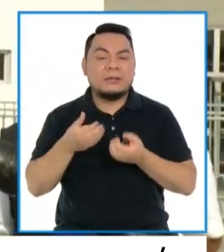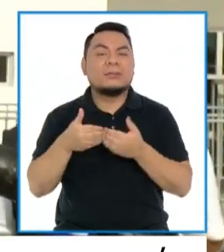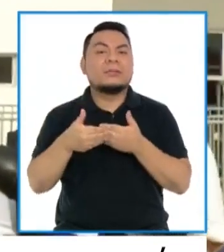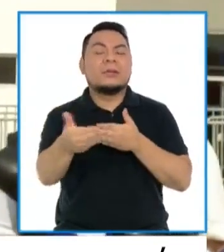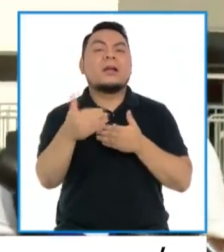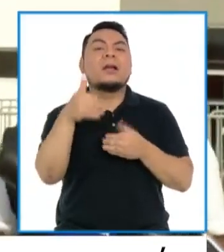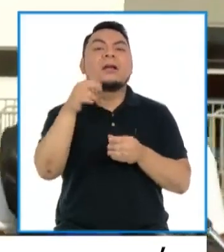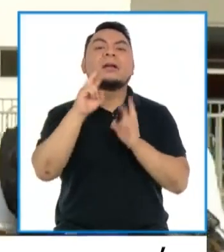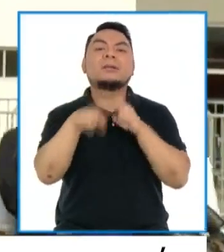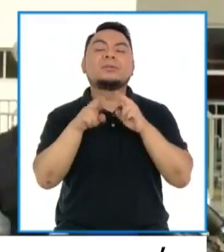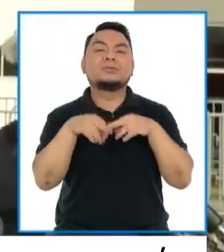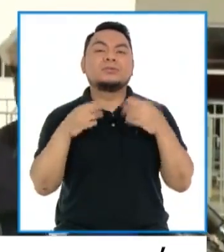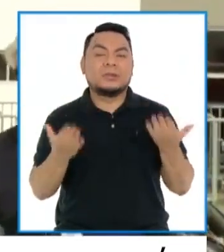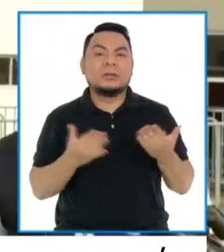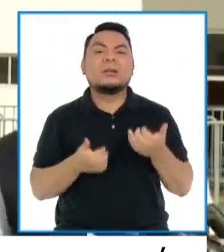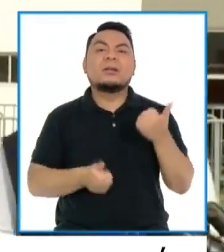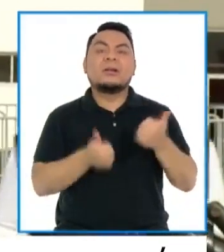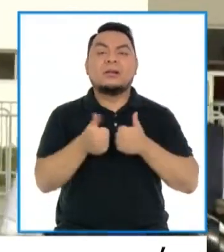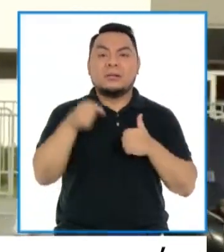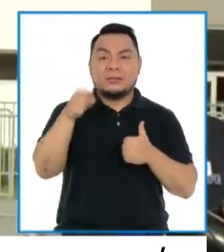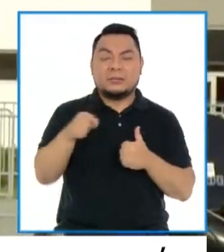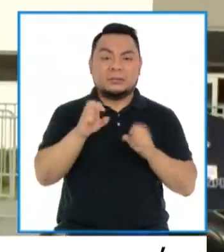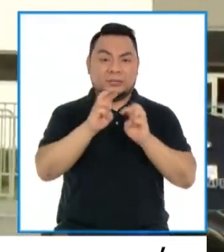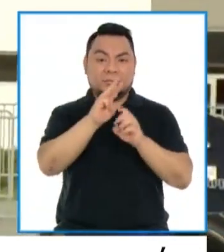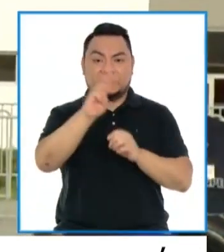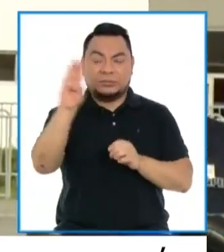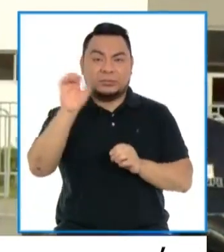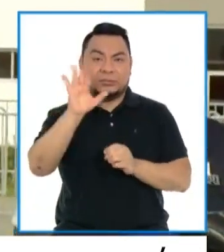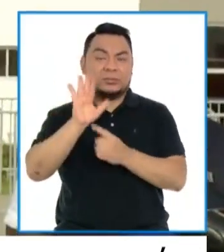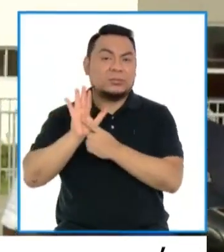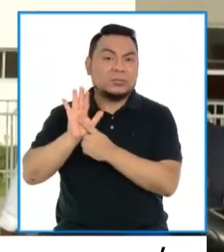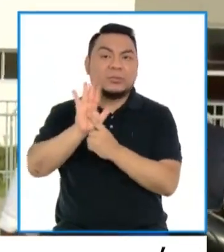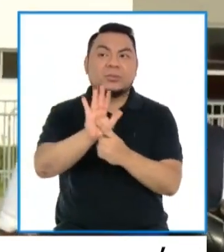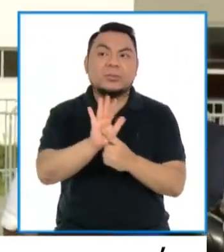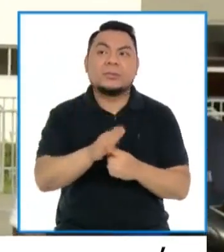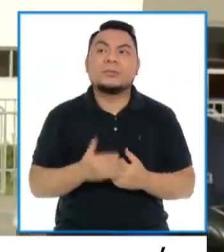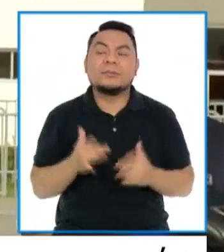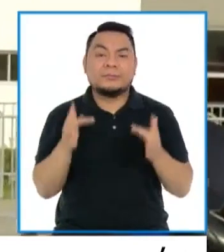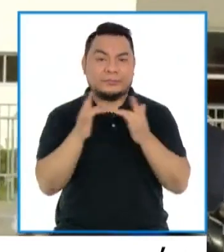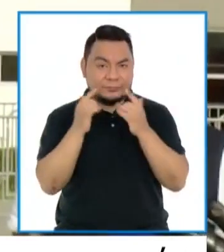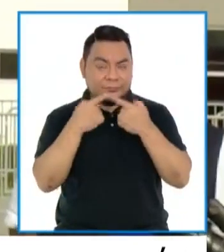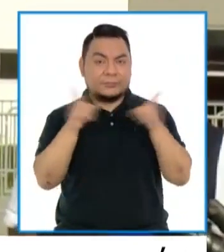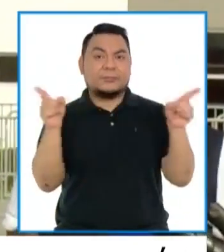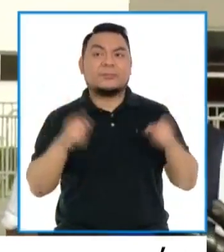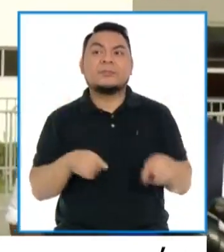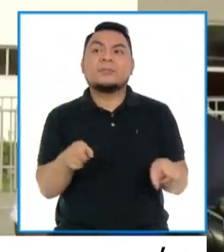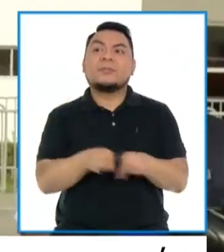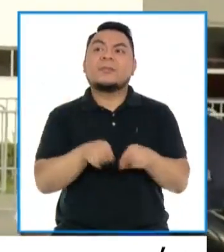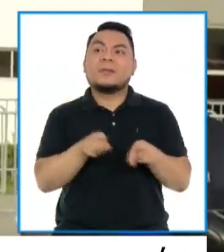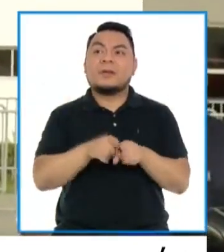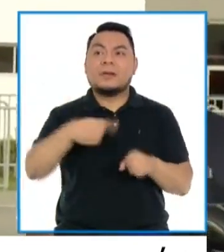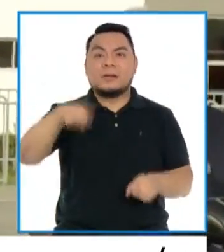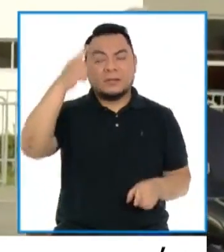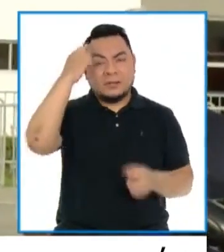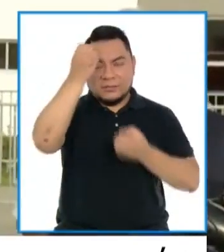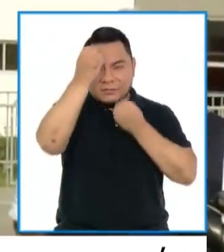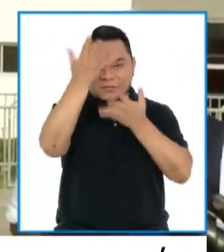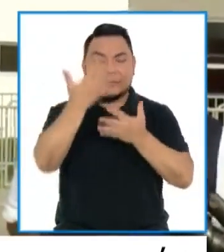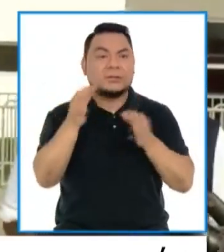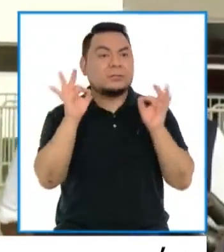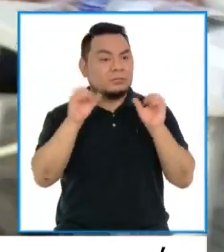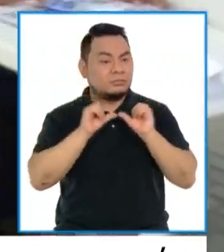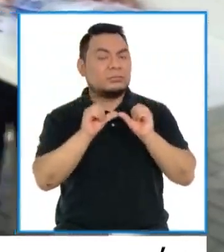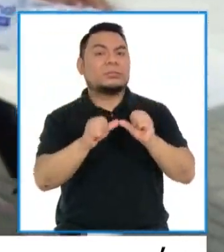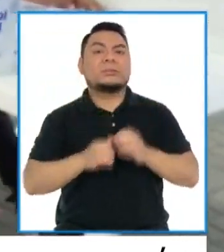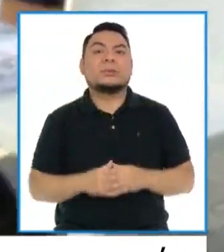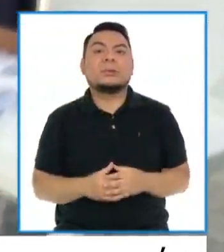a partir del cual nuestra página web estará y nuestras redes sociales actualizando información de manera